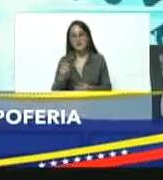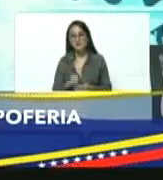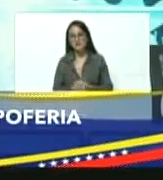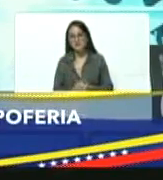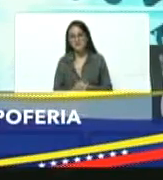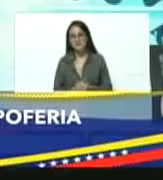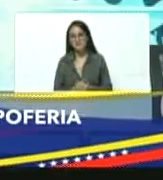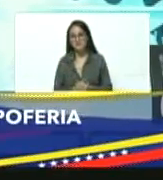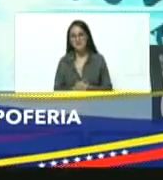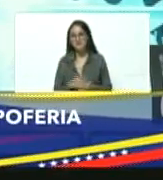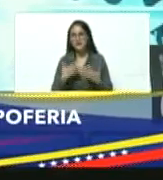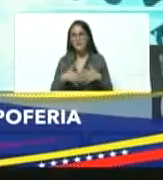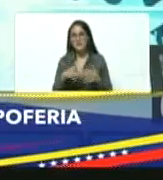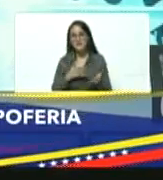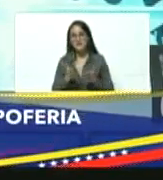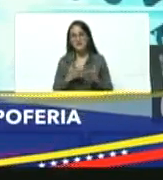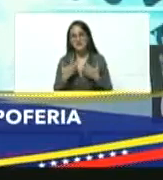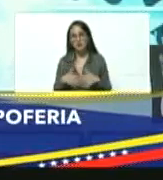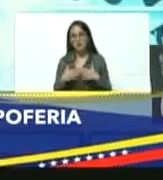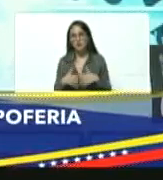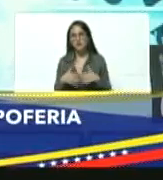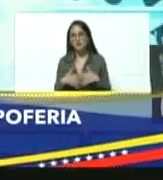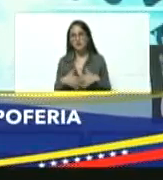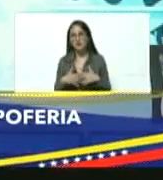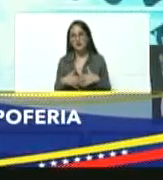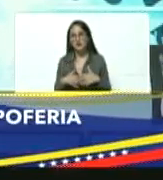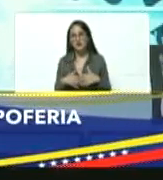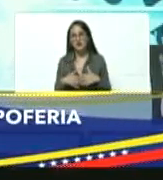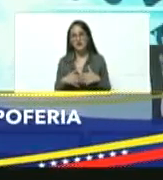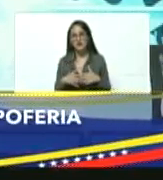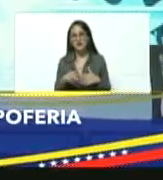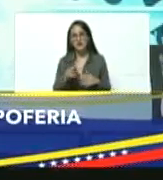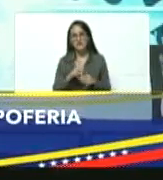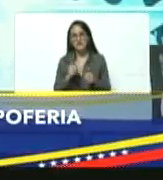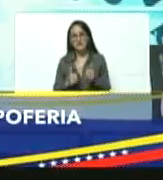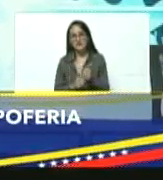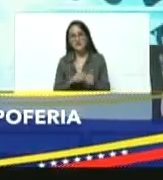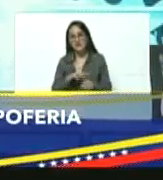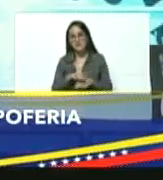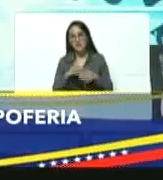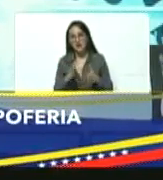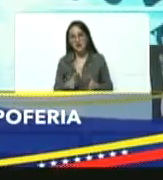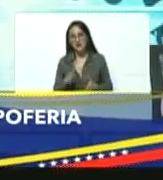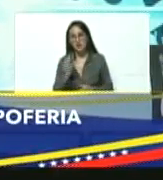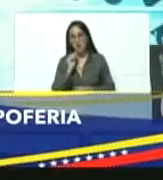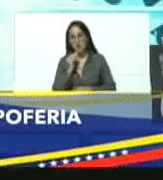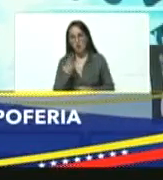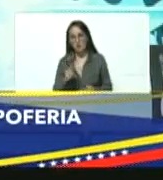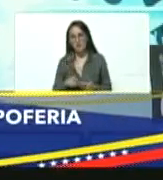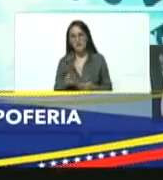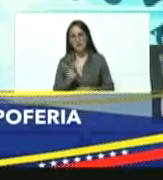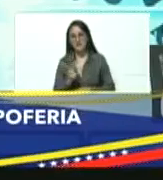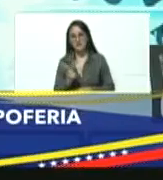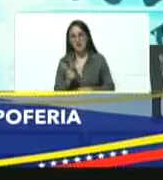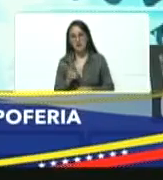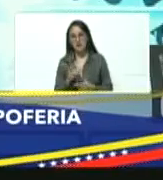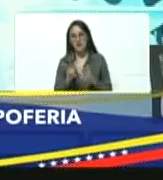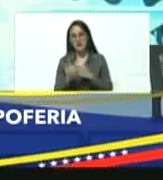allá en las empresas de servicio industrial, allá está nuestro viceministro, querido muchacho, joven, venezolano,